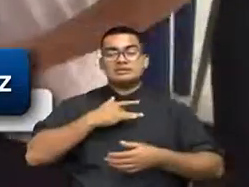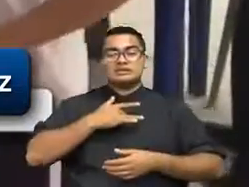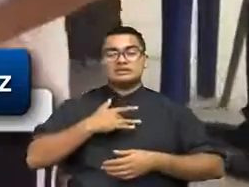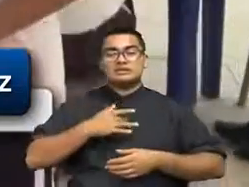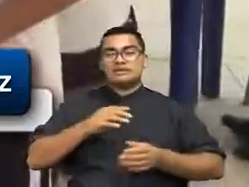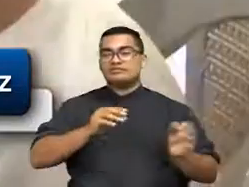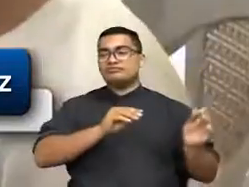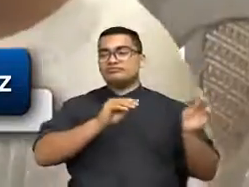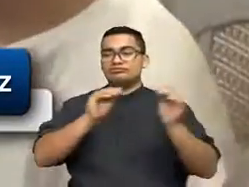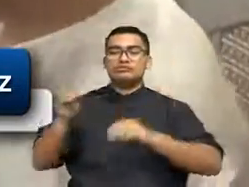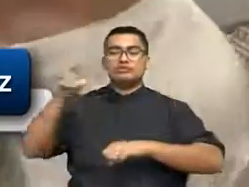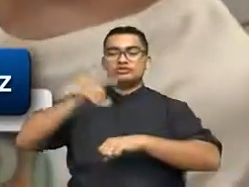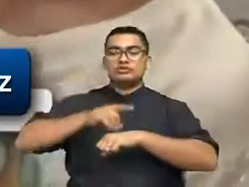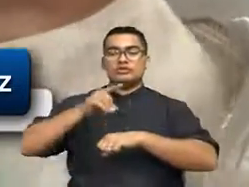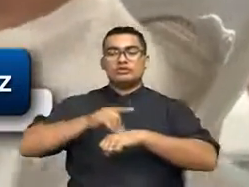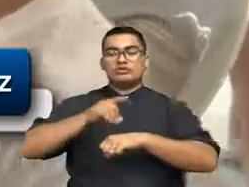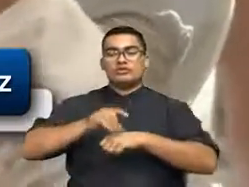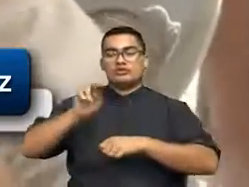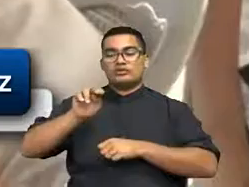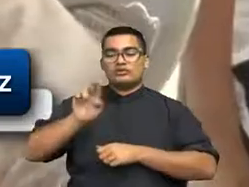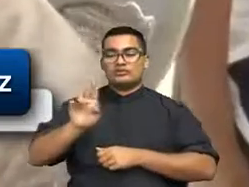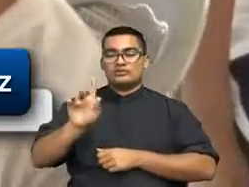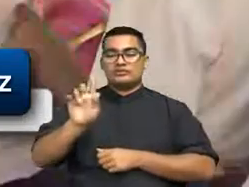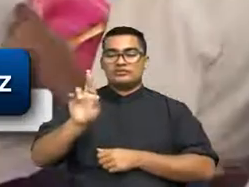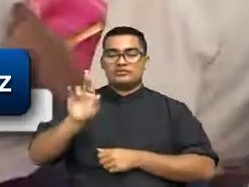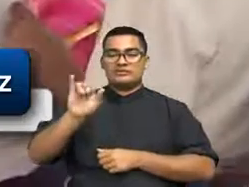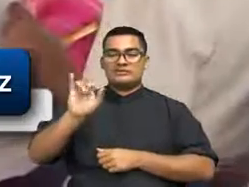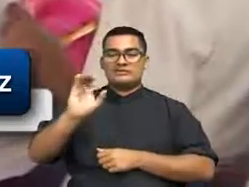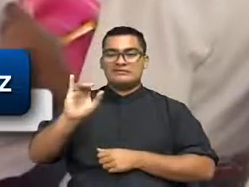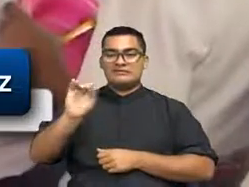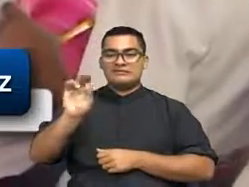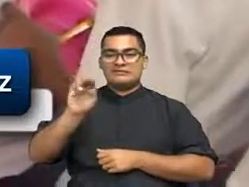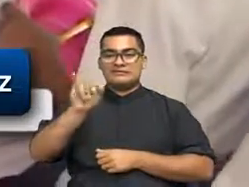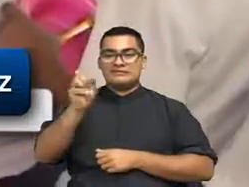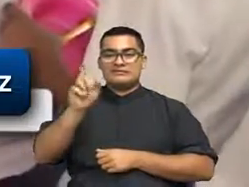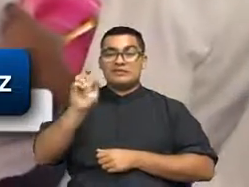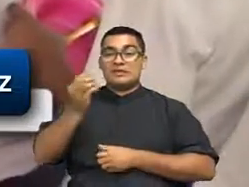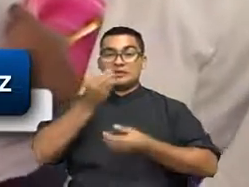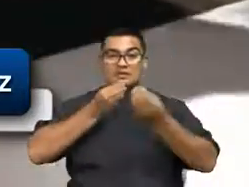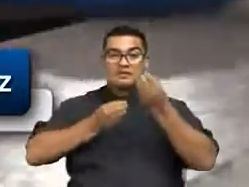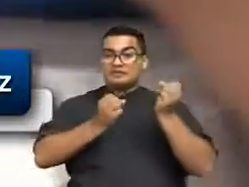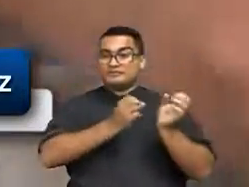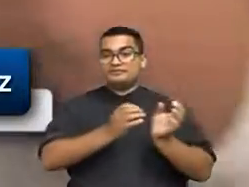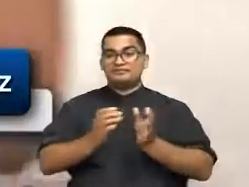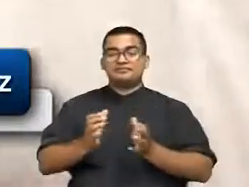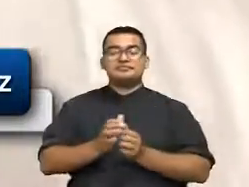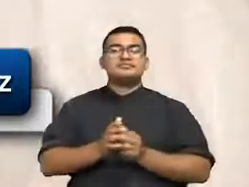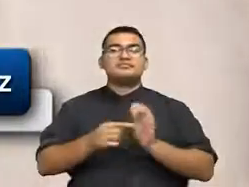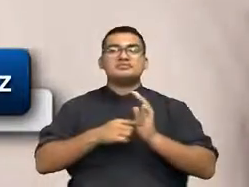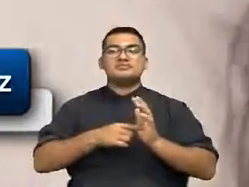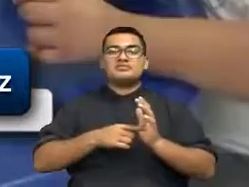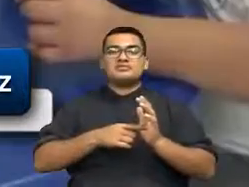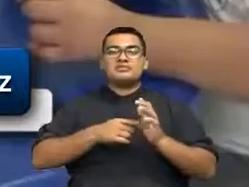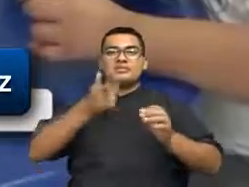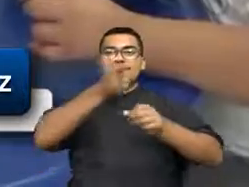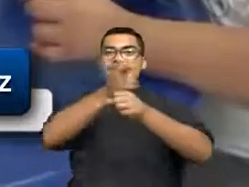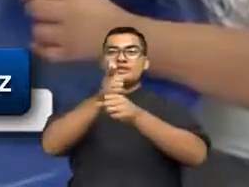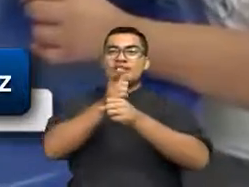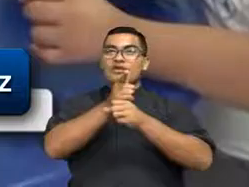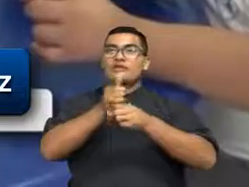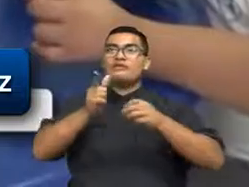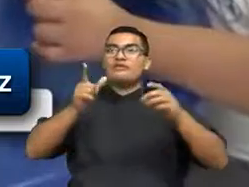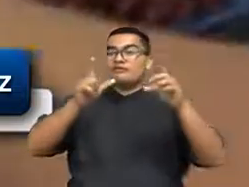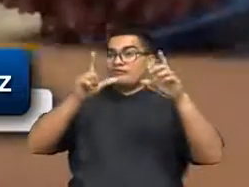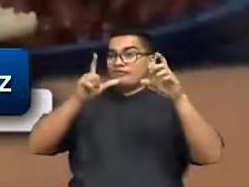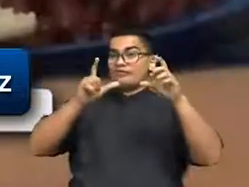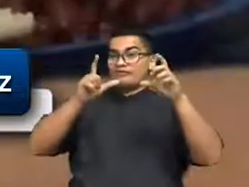Al nutricionista o a quien consideramos que tenga que vigilarlo. Fíjese que, mire, allá miramos, por ejemplo, los niños comiendo su arroz y